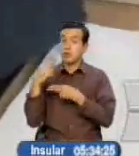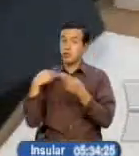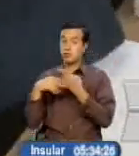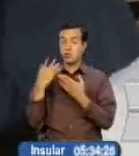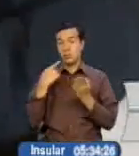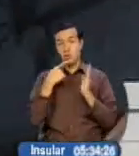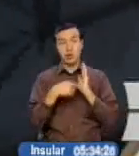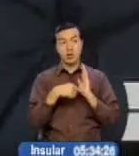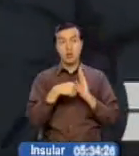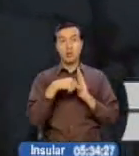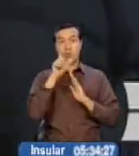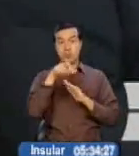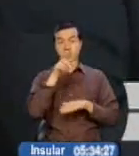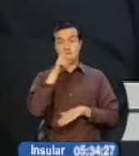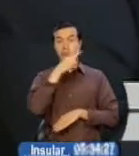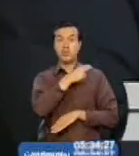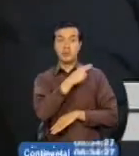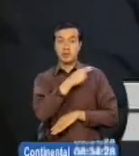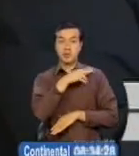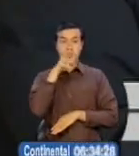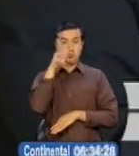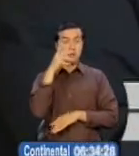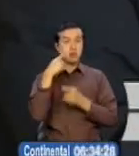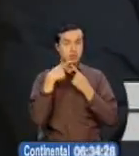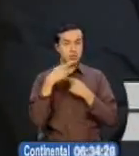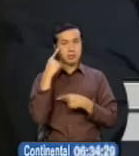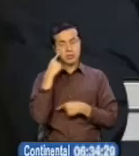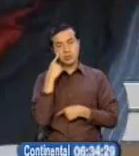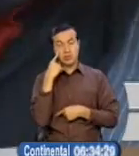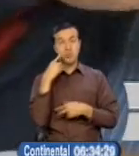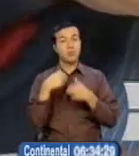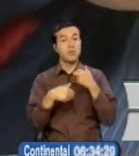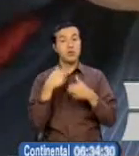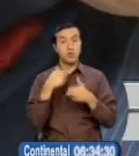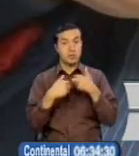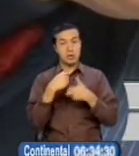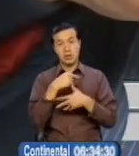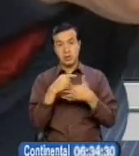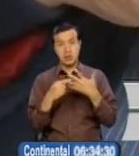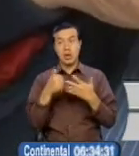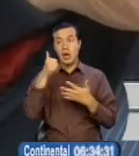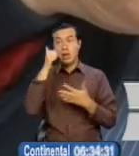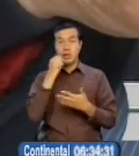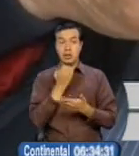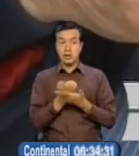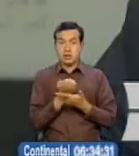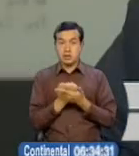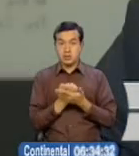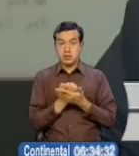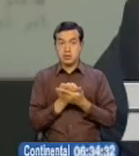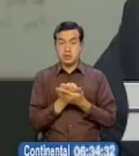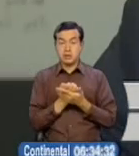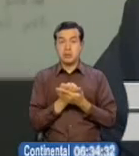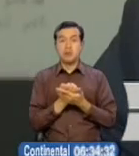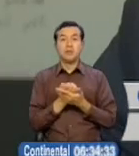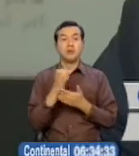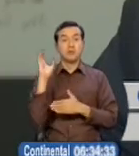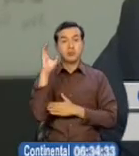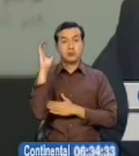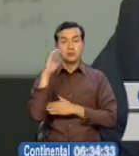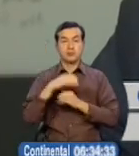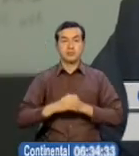César Ferrari, docente de la Universidad Javeriana, explica las posibles implicaciones de lo ocurrido ayer en la economía colombiana. Recuerden de